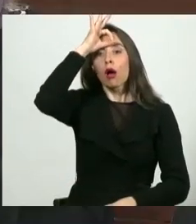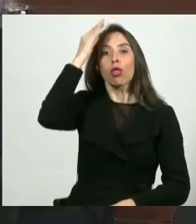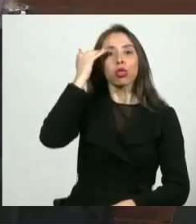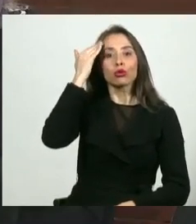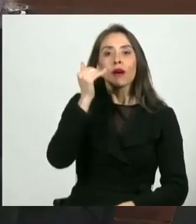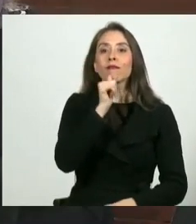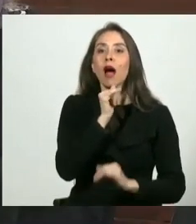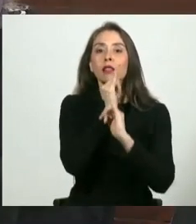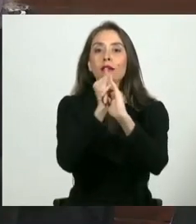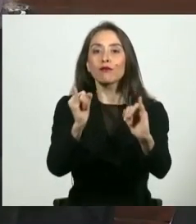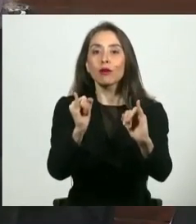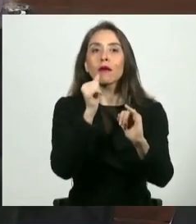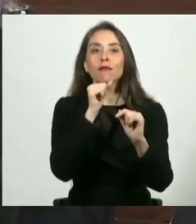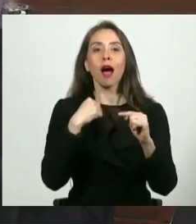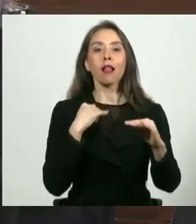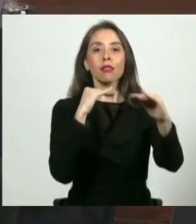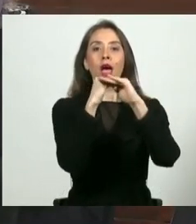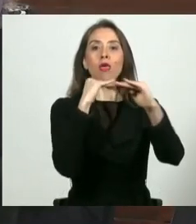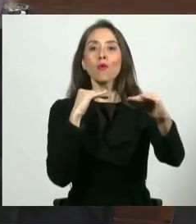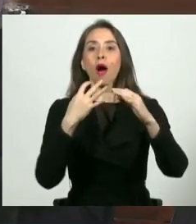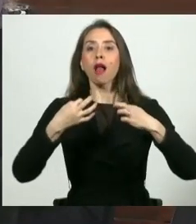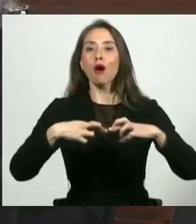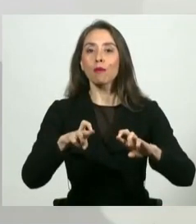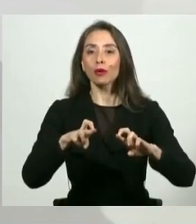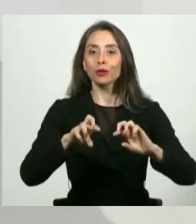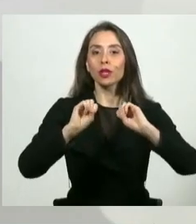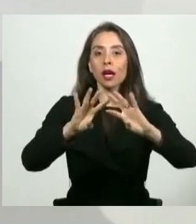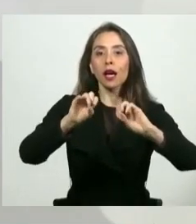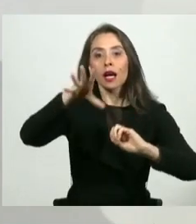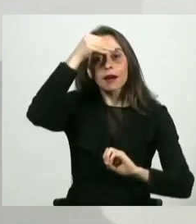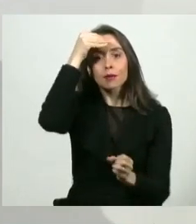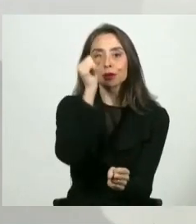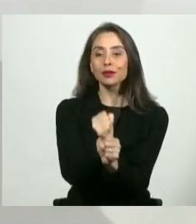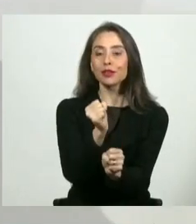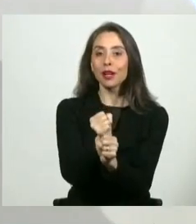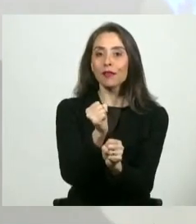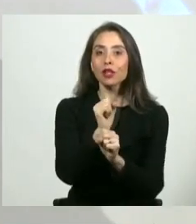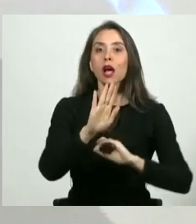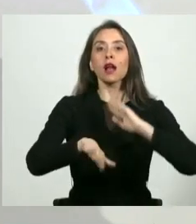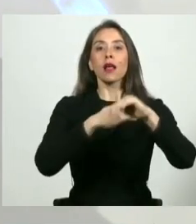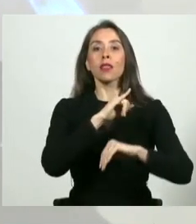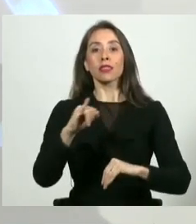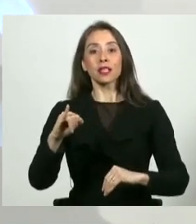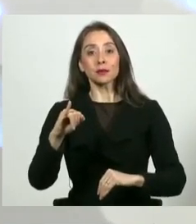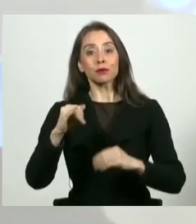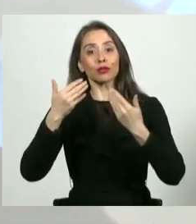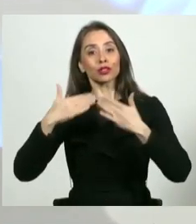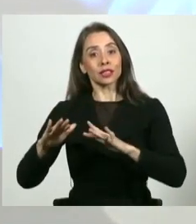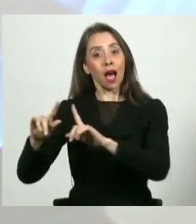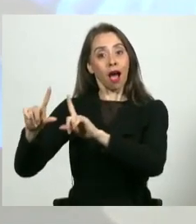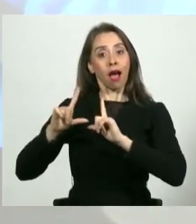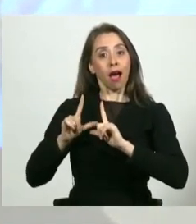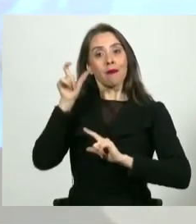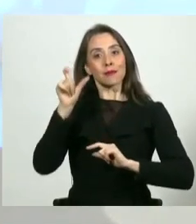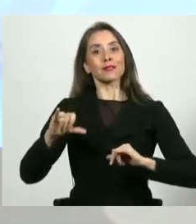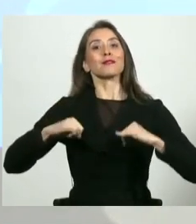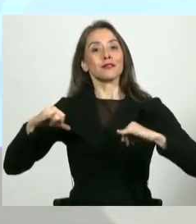desinformación y falta de igualdad de oportunidades en la capacitación laboral y posterior inclusión de estos